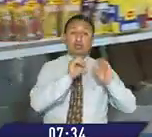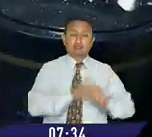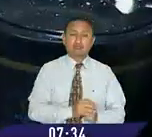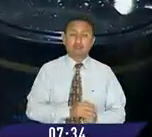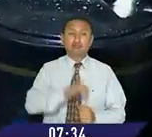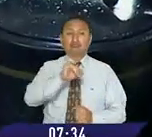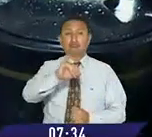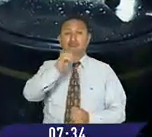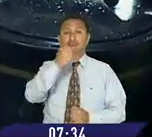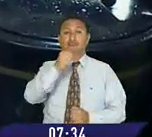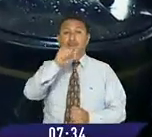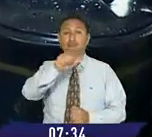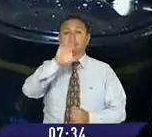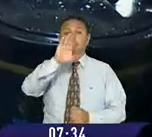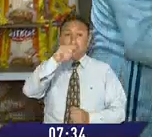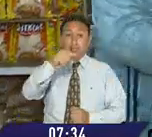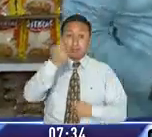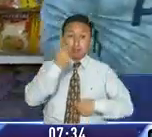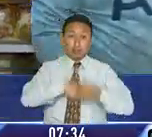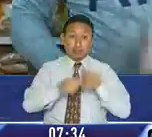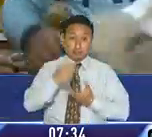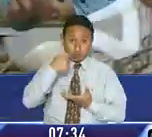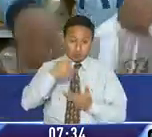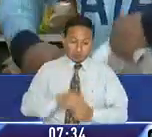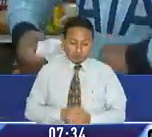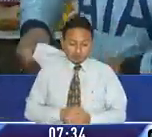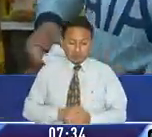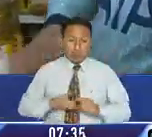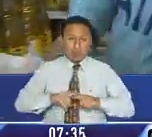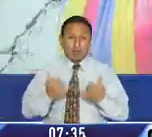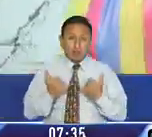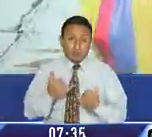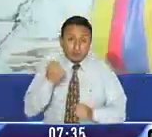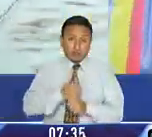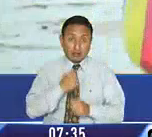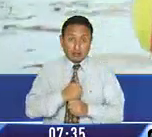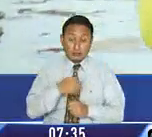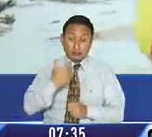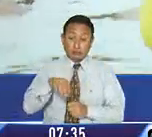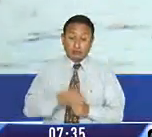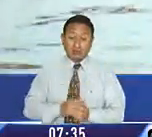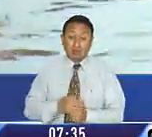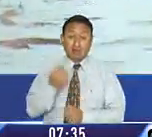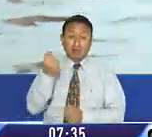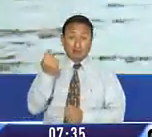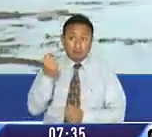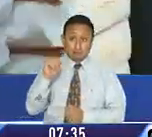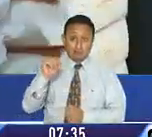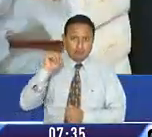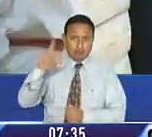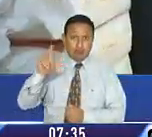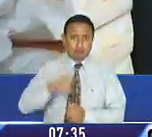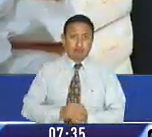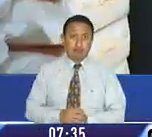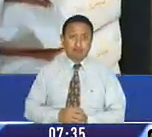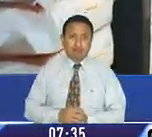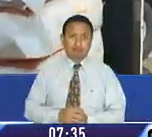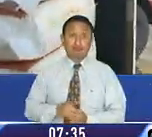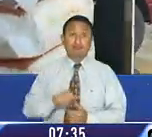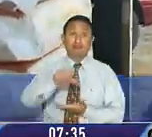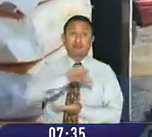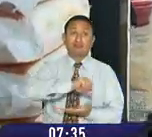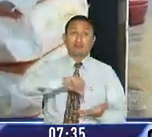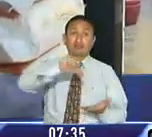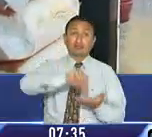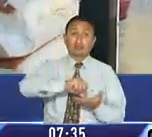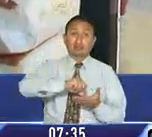Isabel Rodríguez, vende comida. Y le toca, dice, trabajar con las justas, pues los precios de los productos se han encarecido. Mira, ha aumentado el aceite, ha